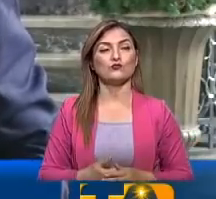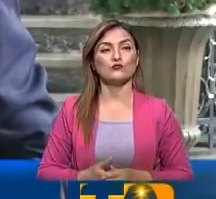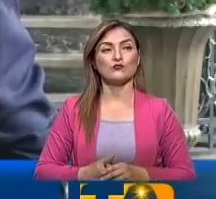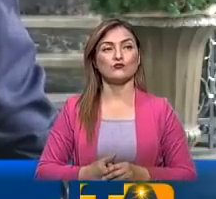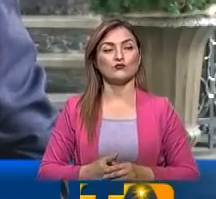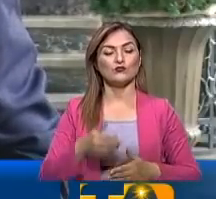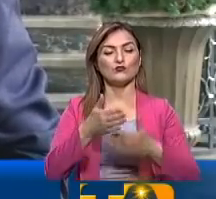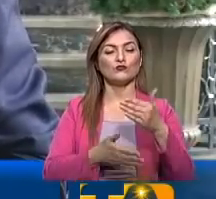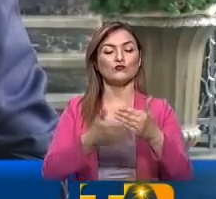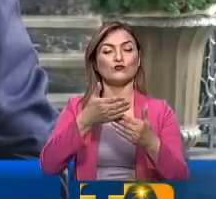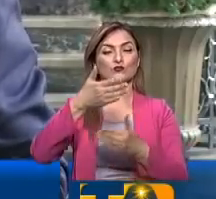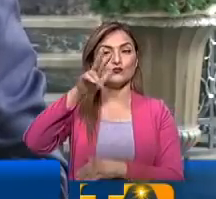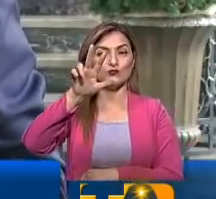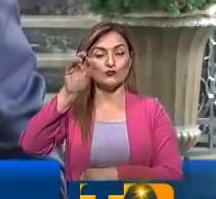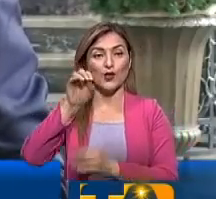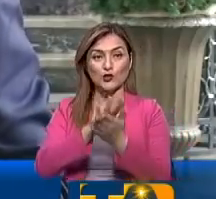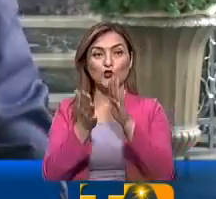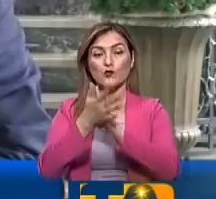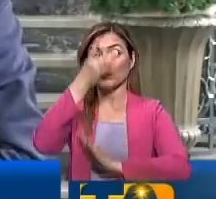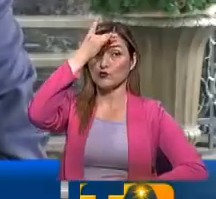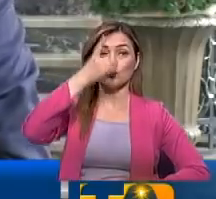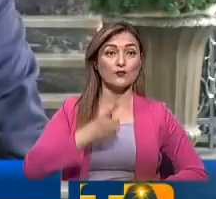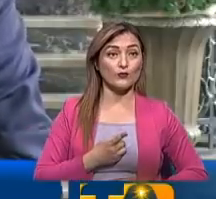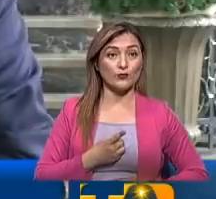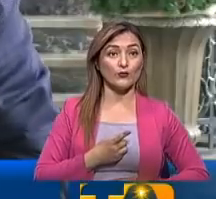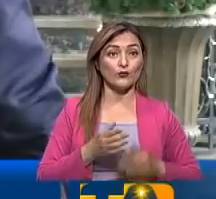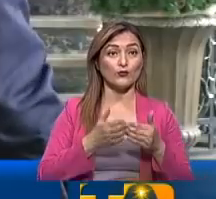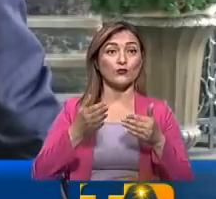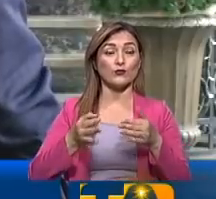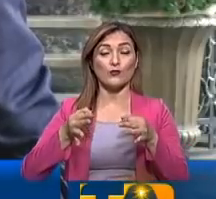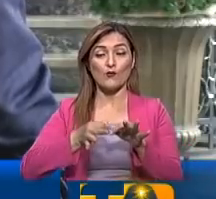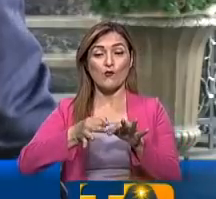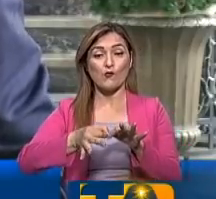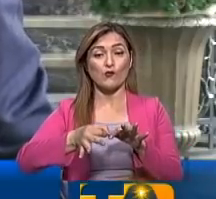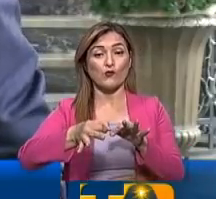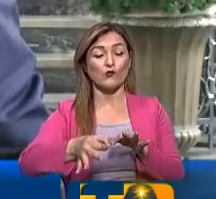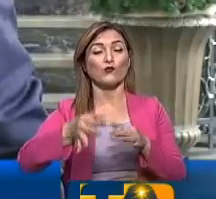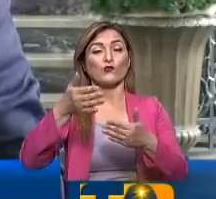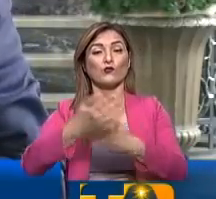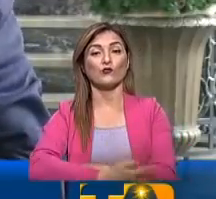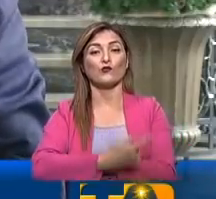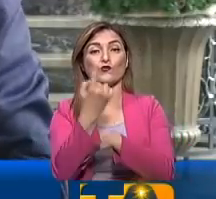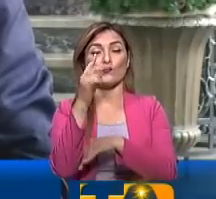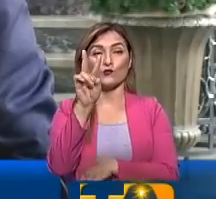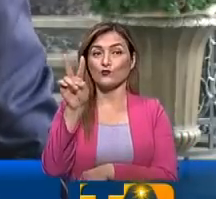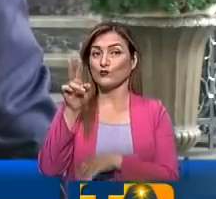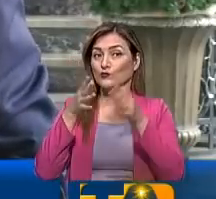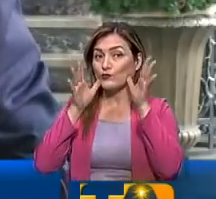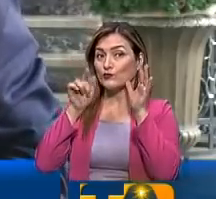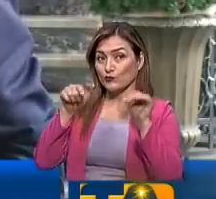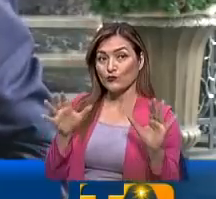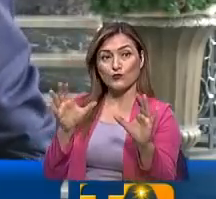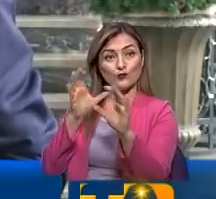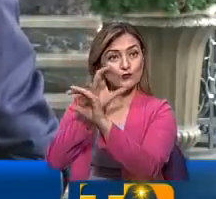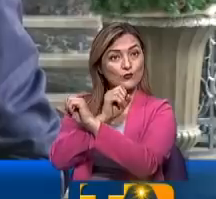como plazo máximo el 30 de noviembre. Ese plazo se extendió hasta el día 22 de diciembre, pero esta noche, a